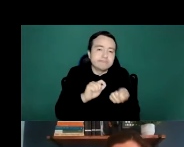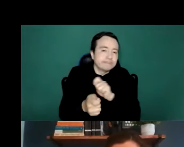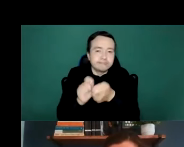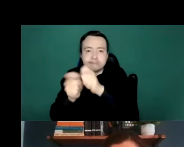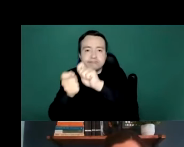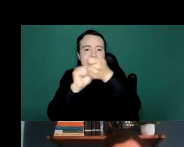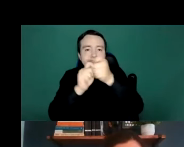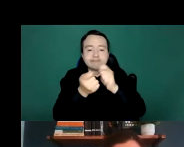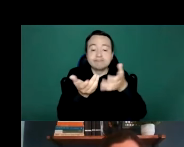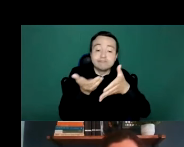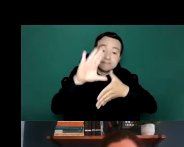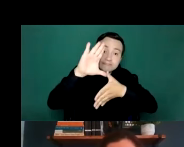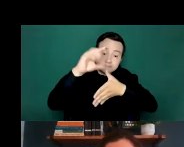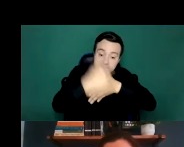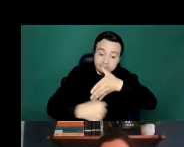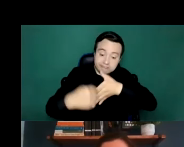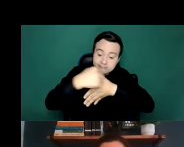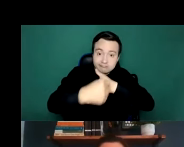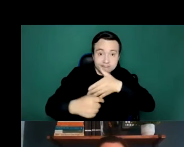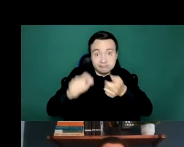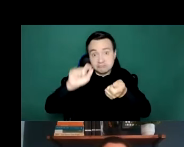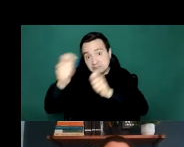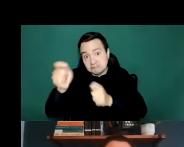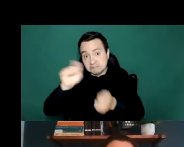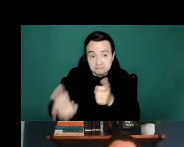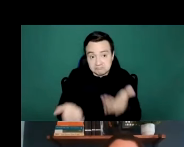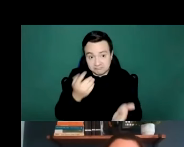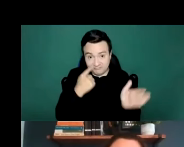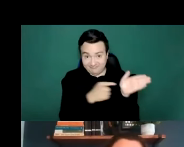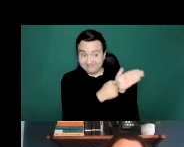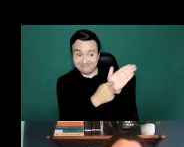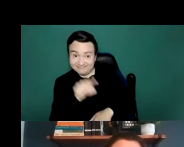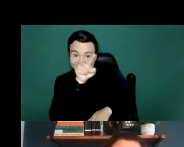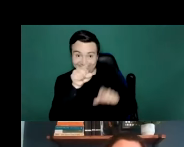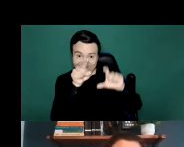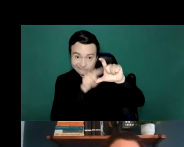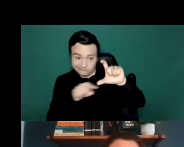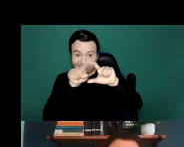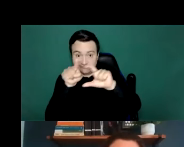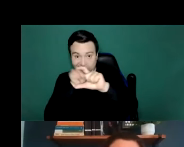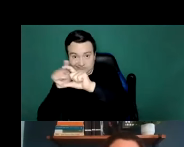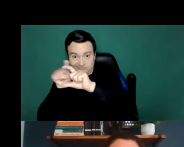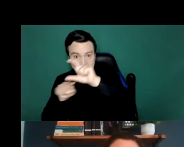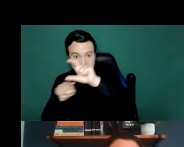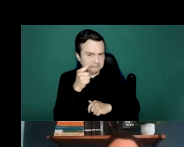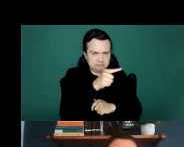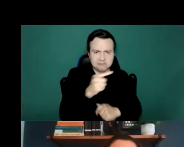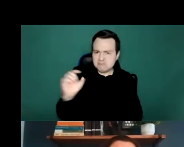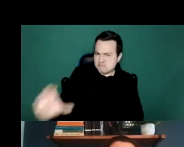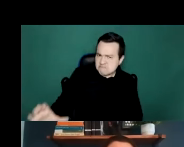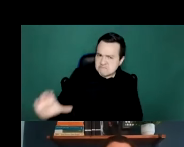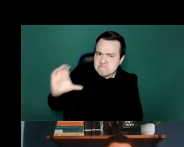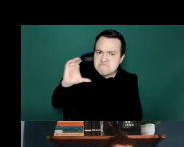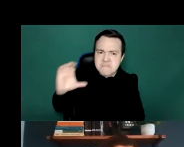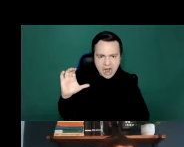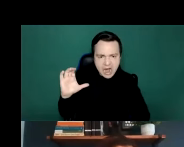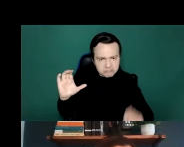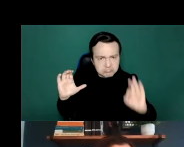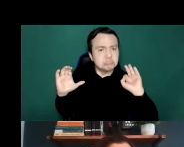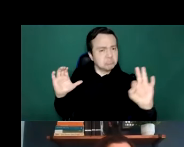un poco en la gráfica que les estoy compartiendo. Cuando miramos, por ejemplo, los países de ingresos altos, nos damos cuenta que una gran proporción